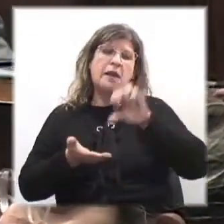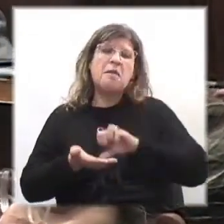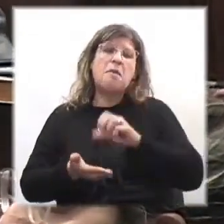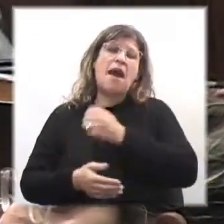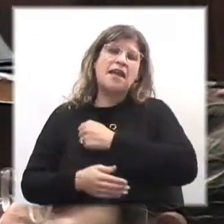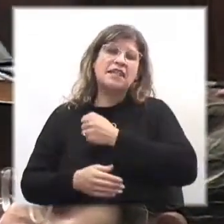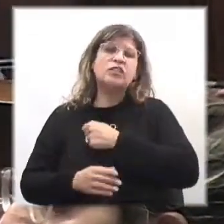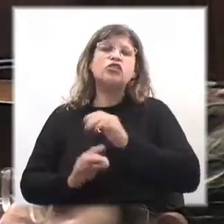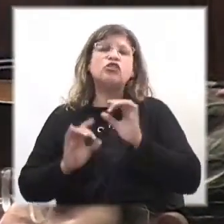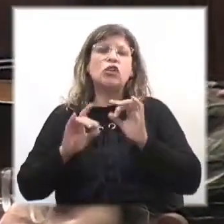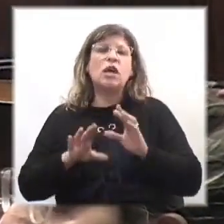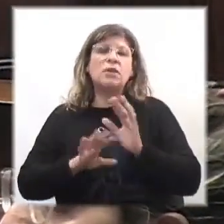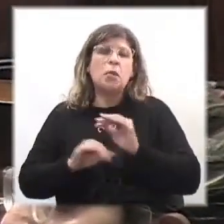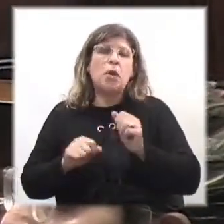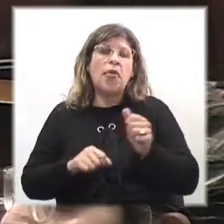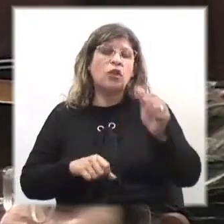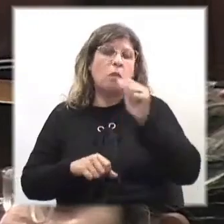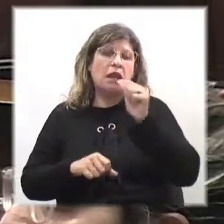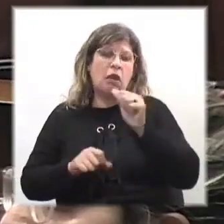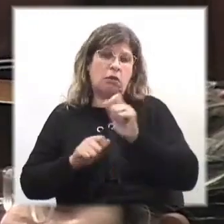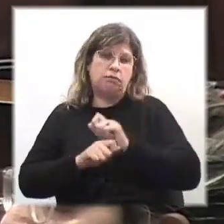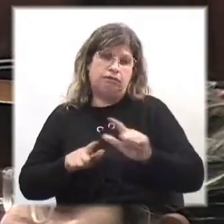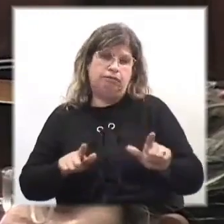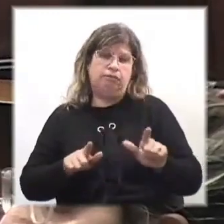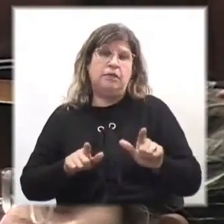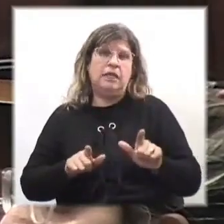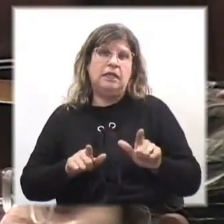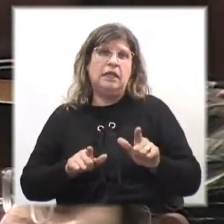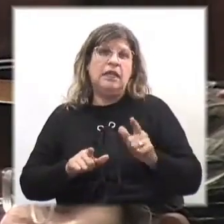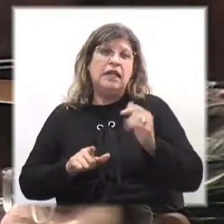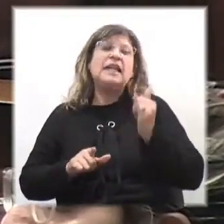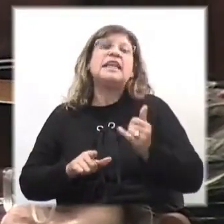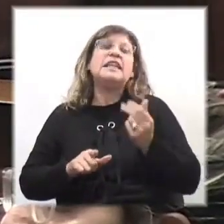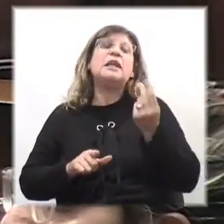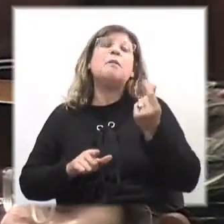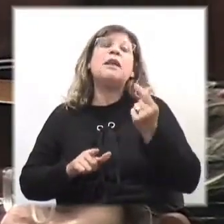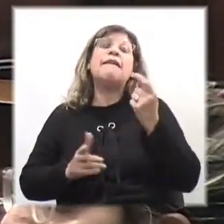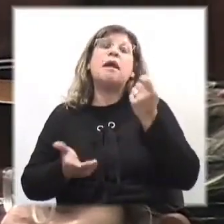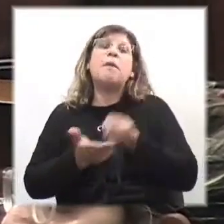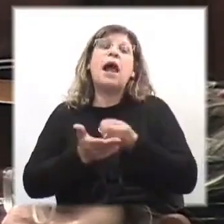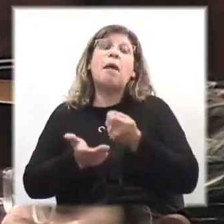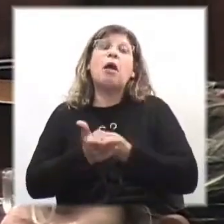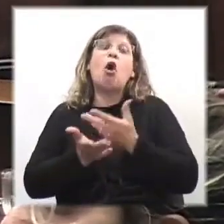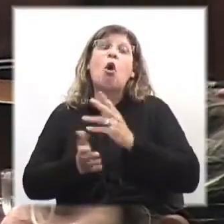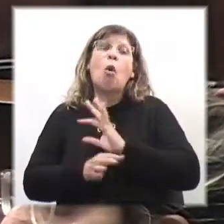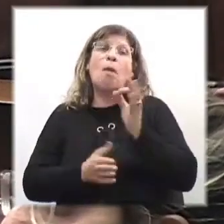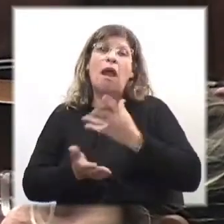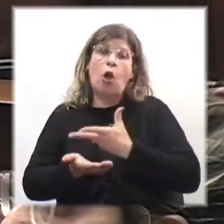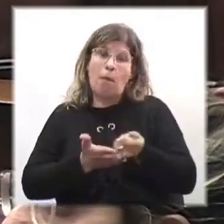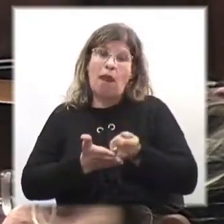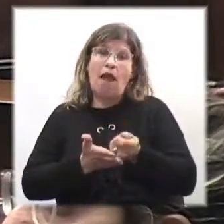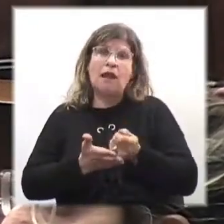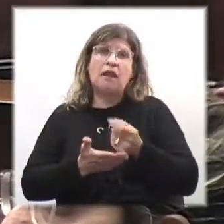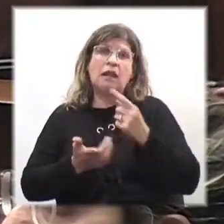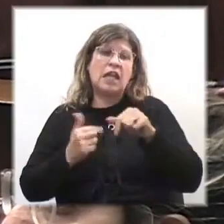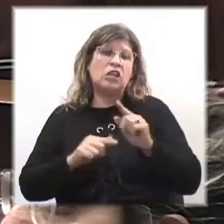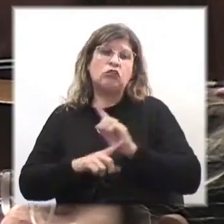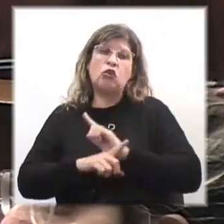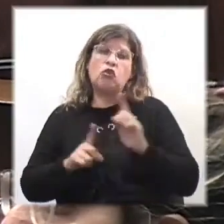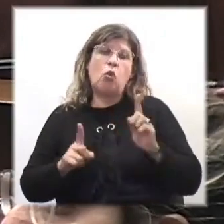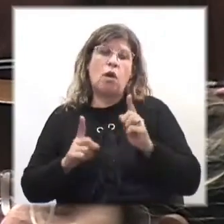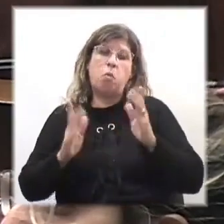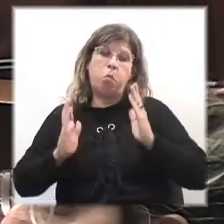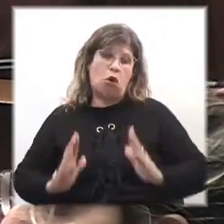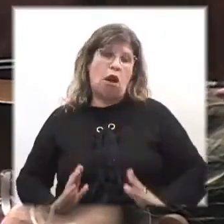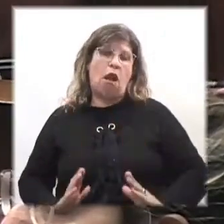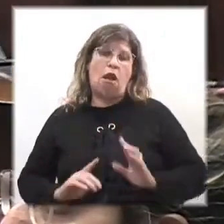solo pueda tomar agua el que tiene para pagarla o para comprarla es una inmoralidad